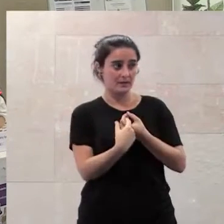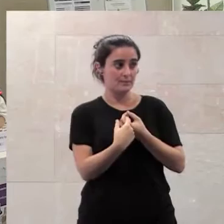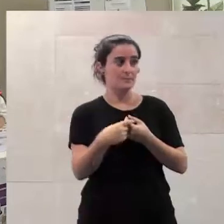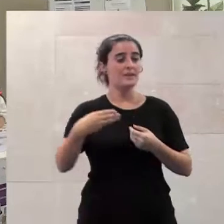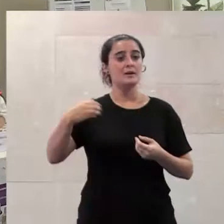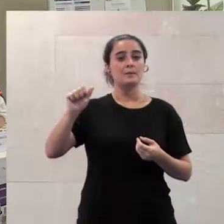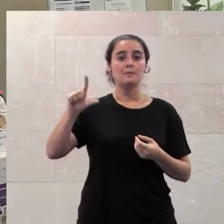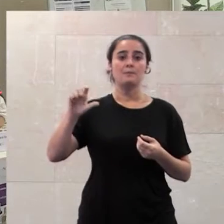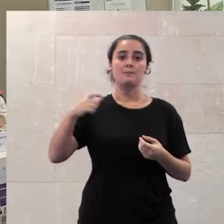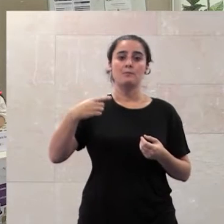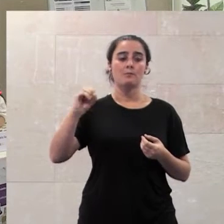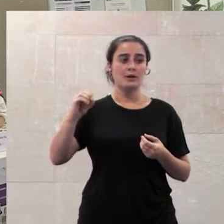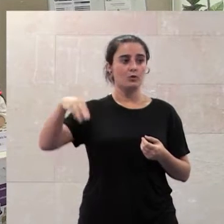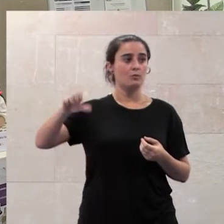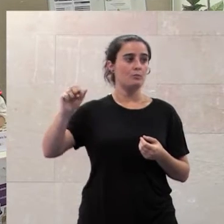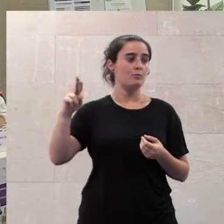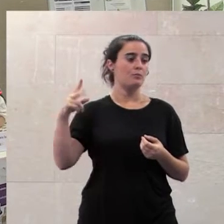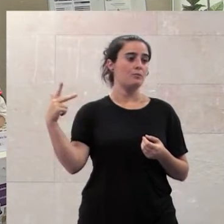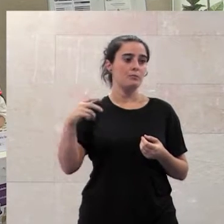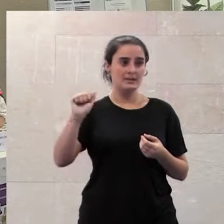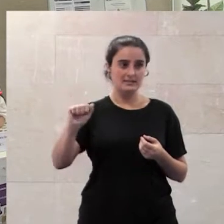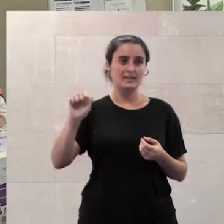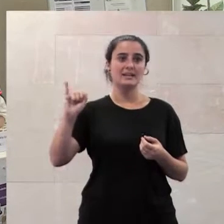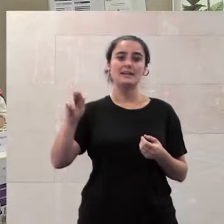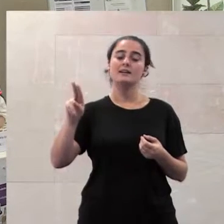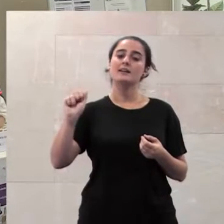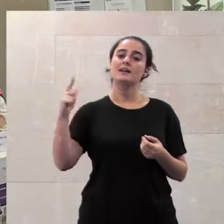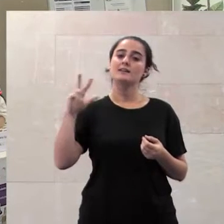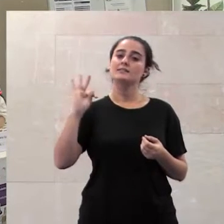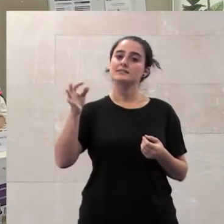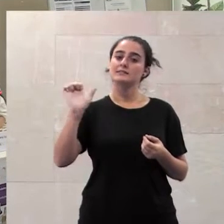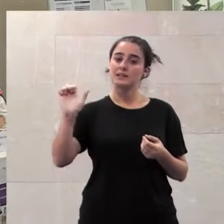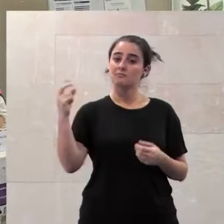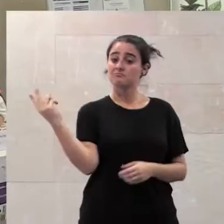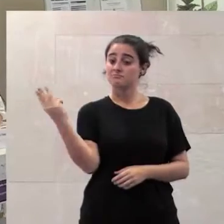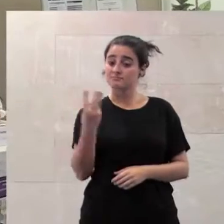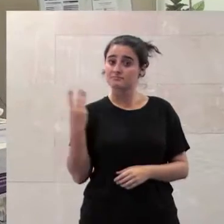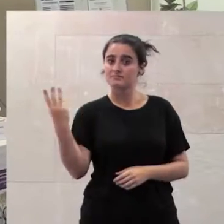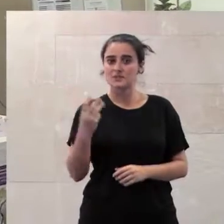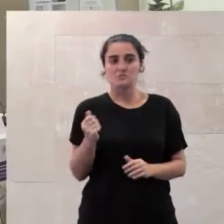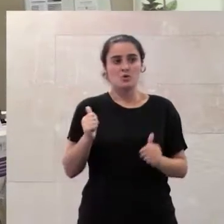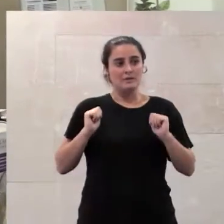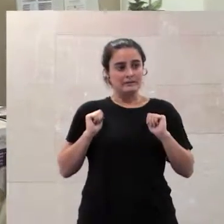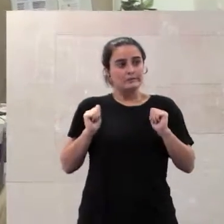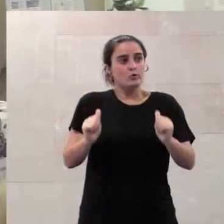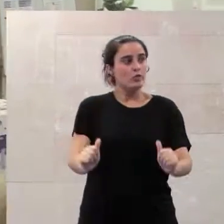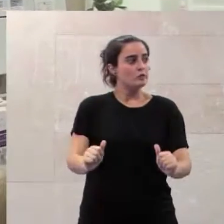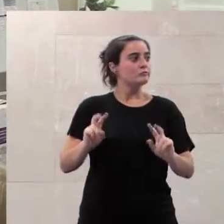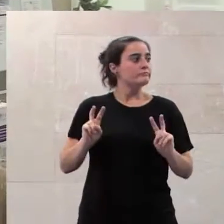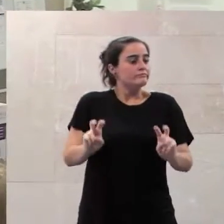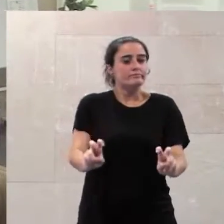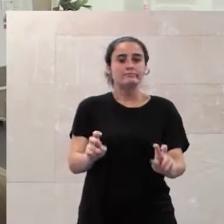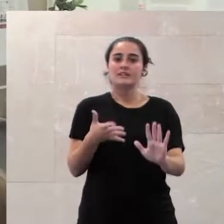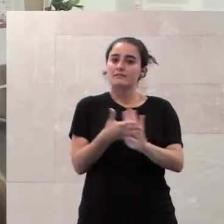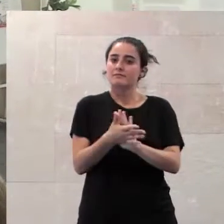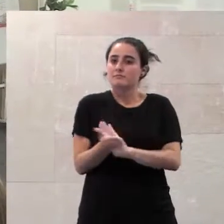están Bego Tallo, Merche Arratibel eta Iratxe Bilbao, y ellas mismas nos van a hacer una breve introducción, una breve exposición de en